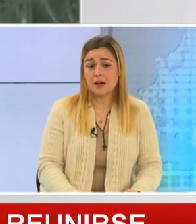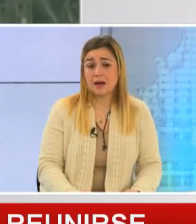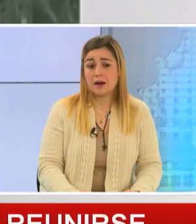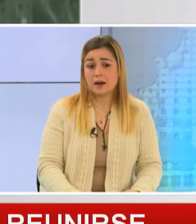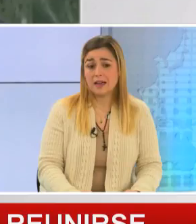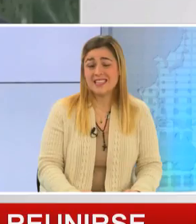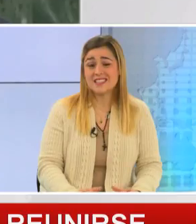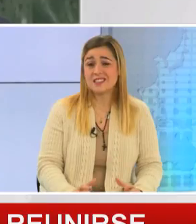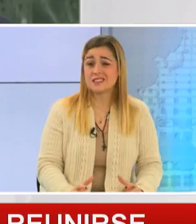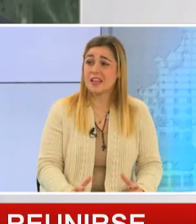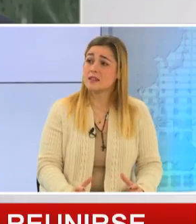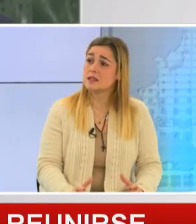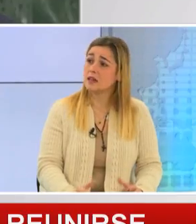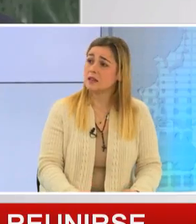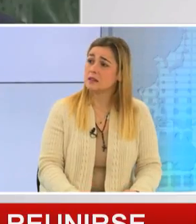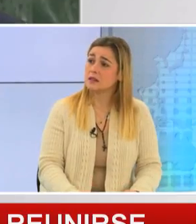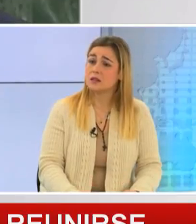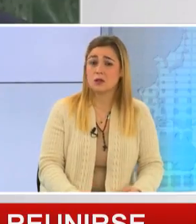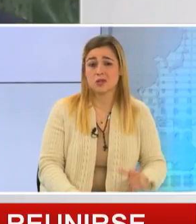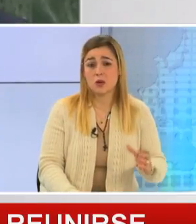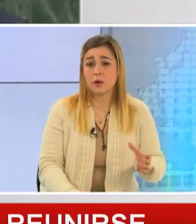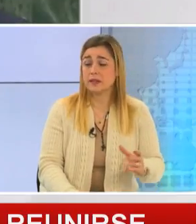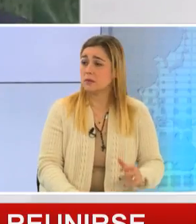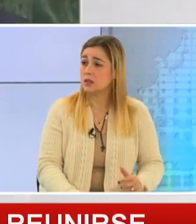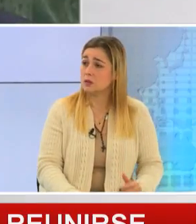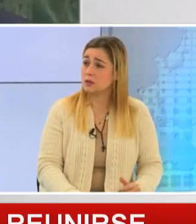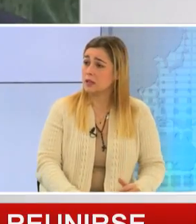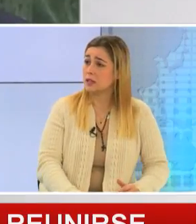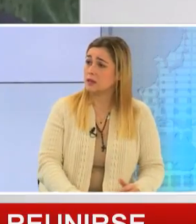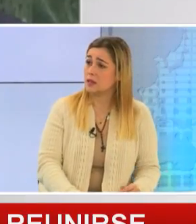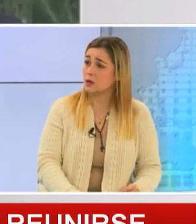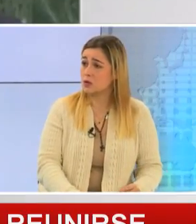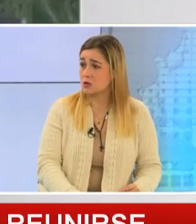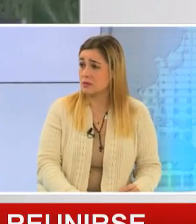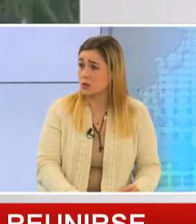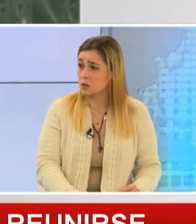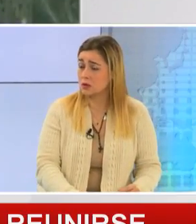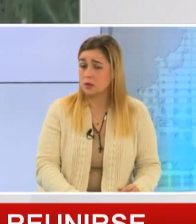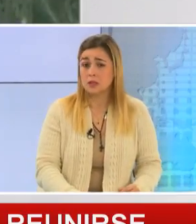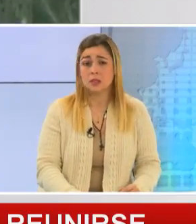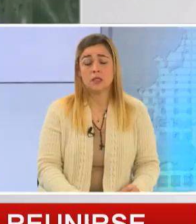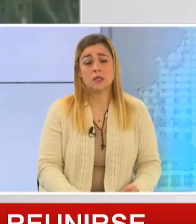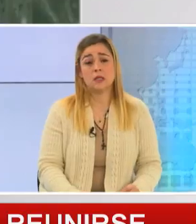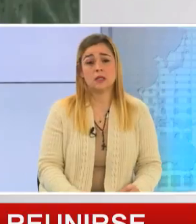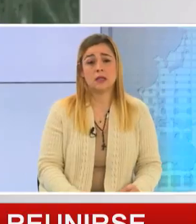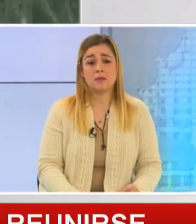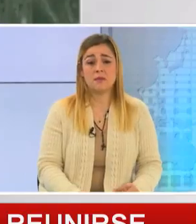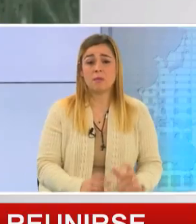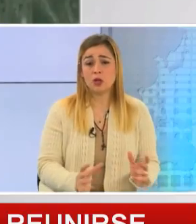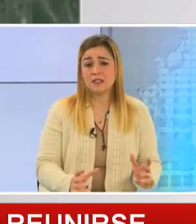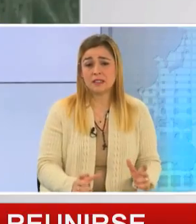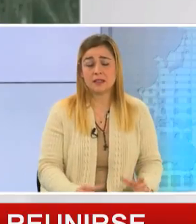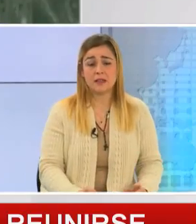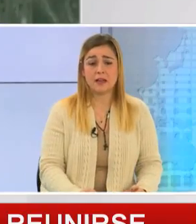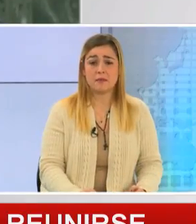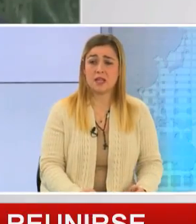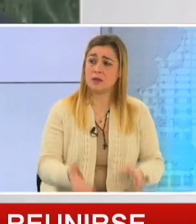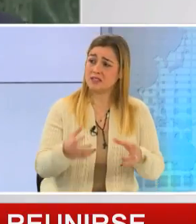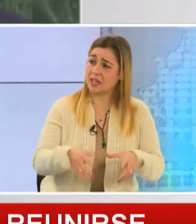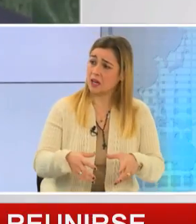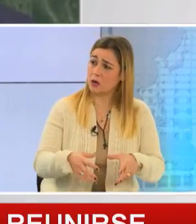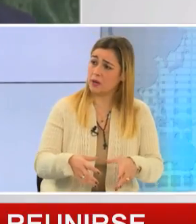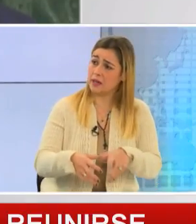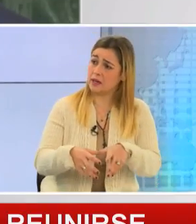la insistencia en los 50 minutos de discurso de Maduro en la misma política del